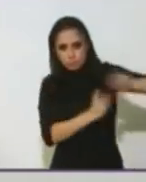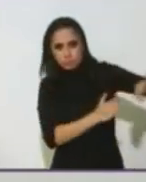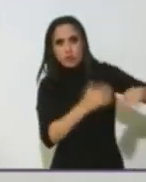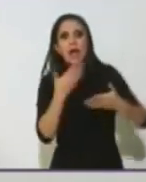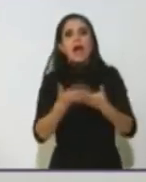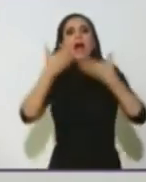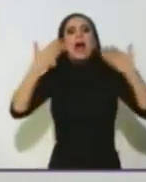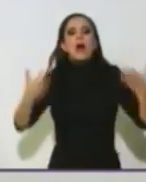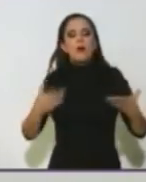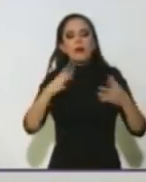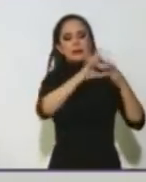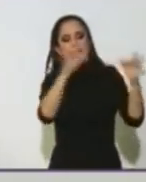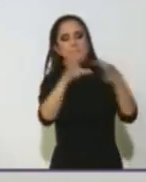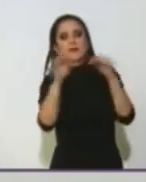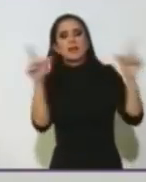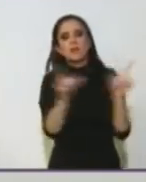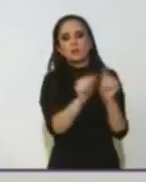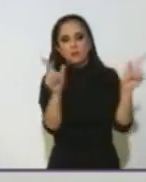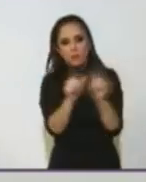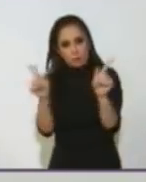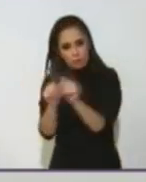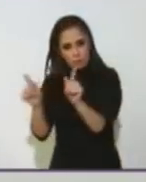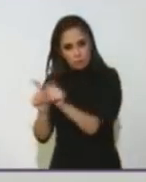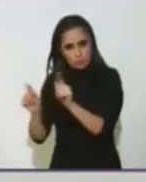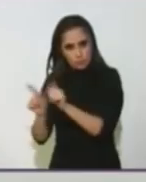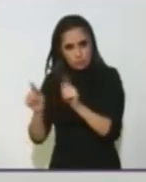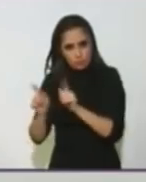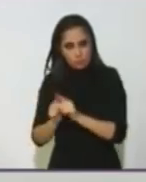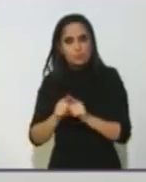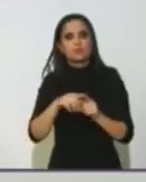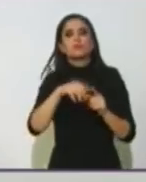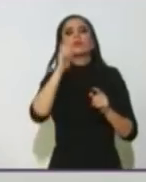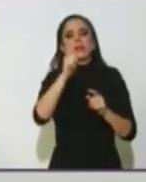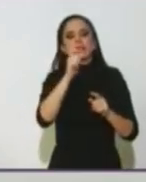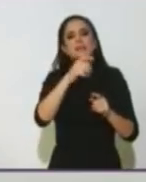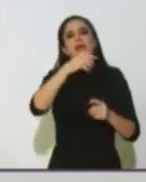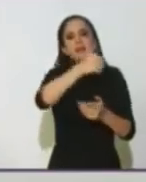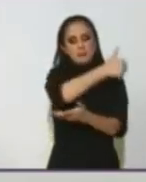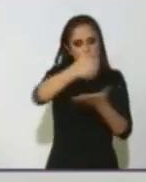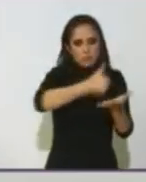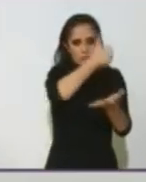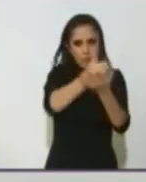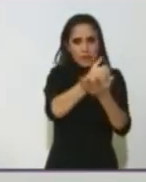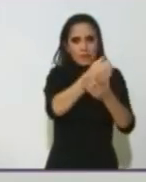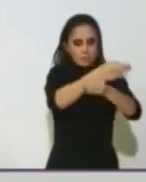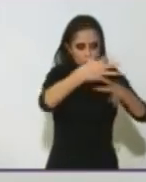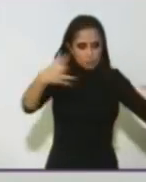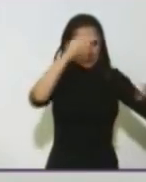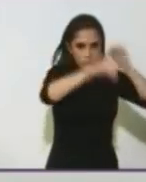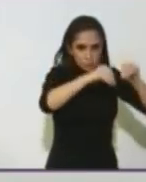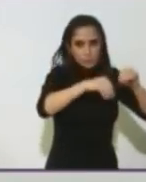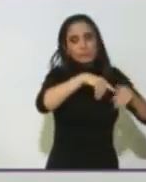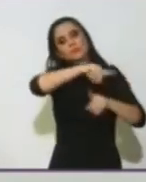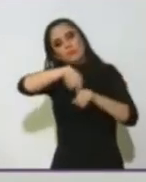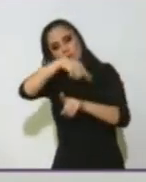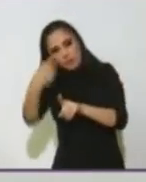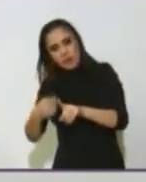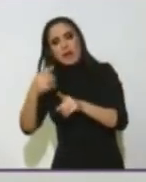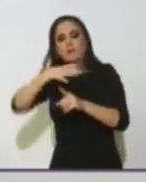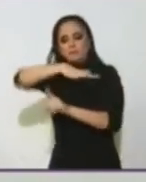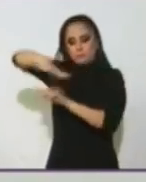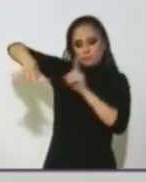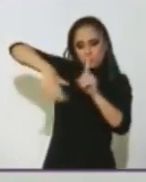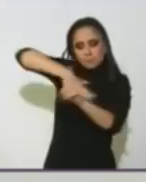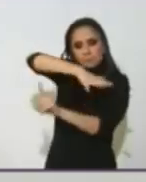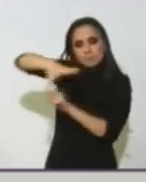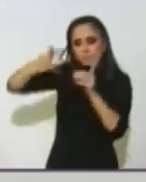fase de conclusión no que éste ya lo saben urbanismo y sustentabilidad están sorteados para a lo largo de 30 segundos